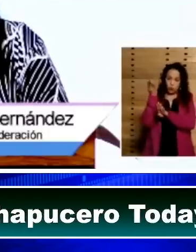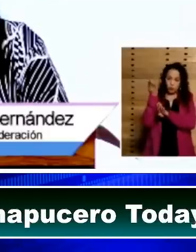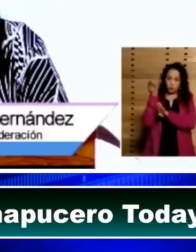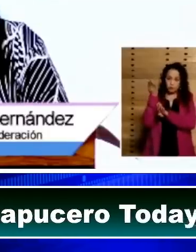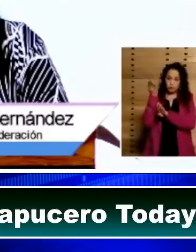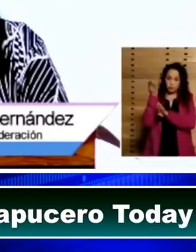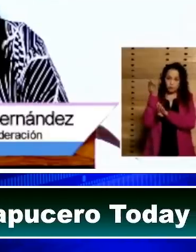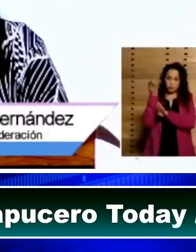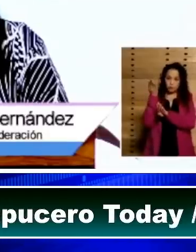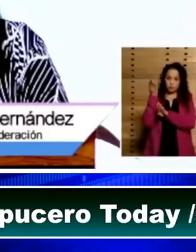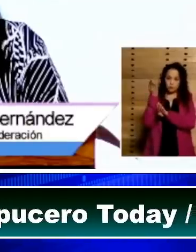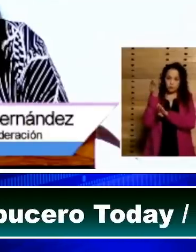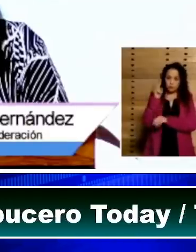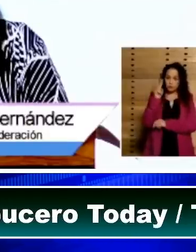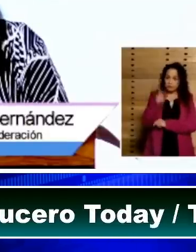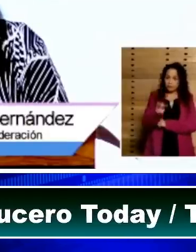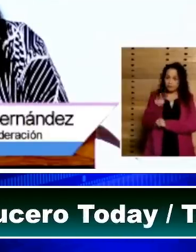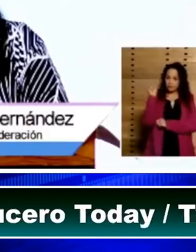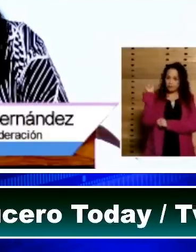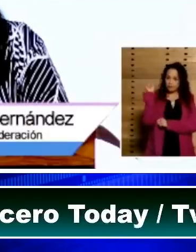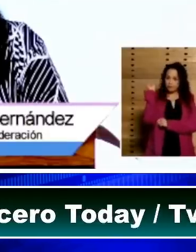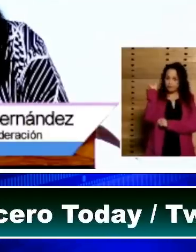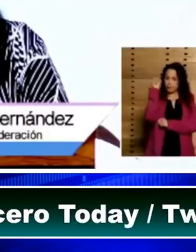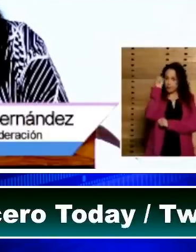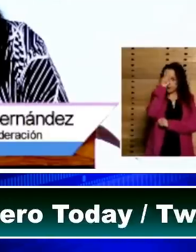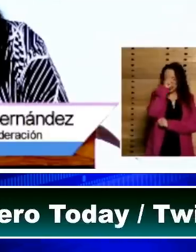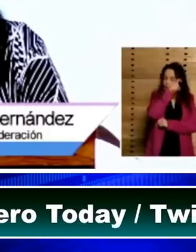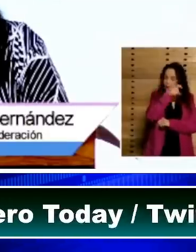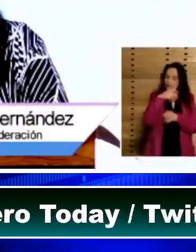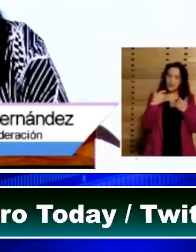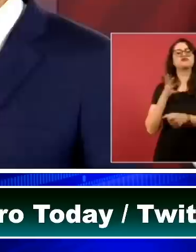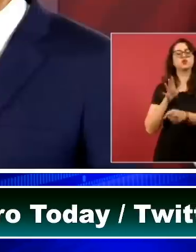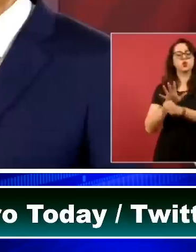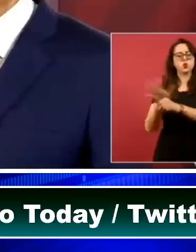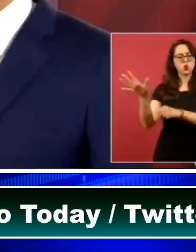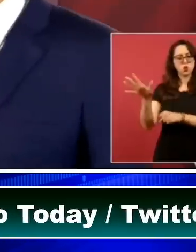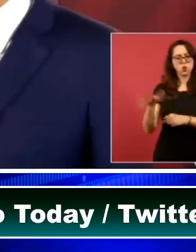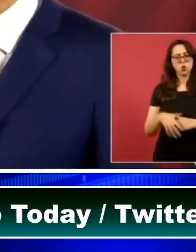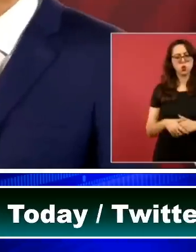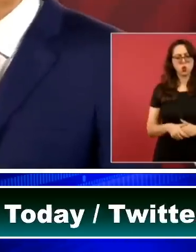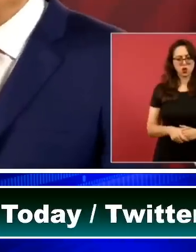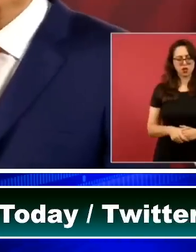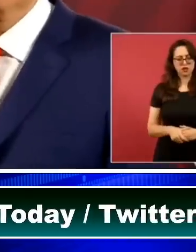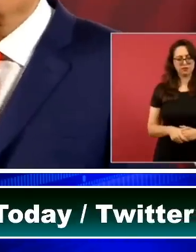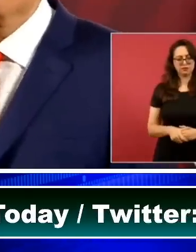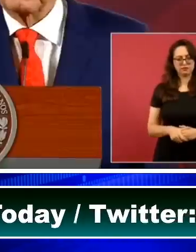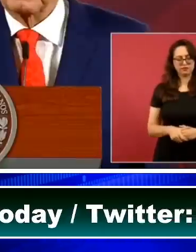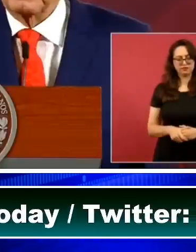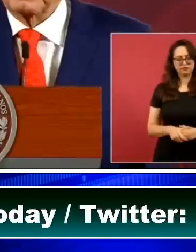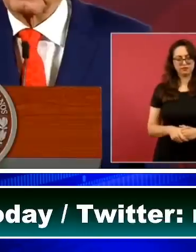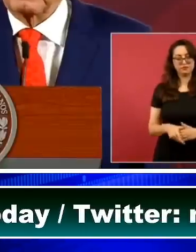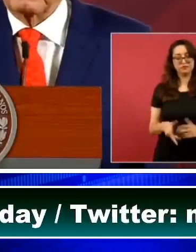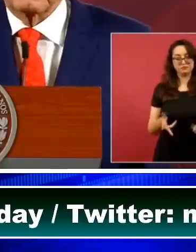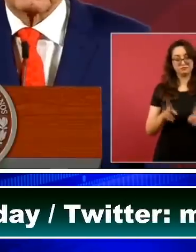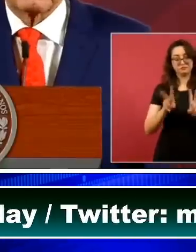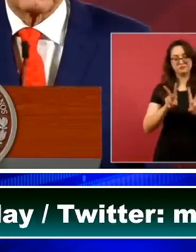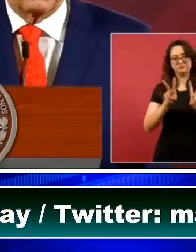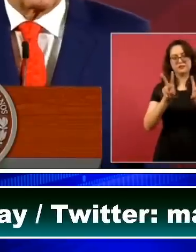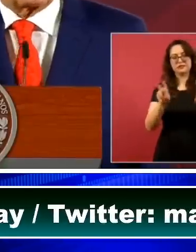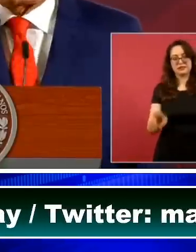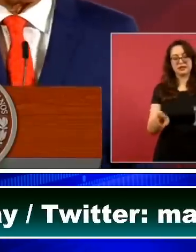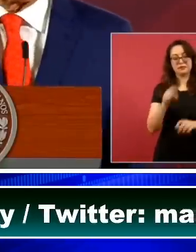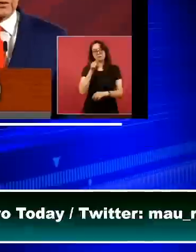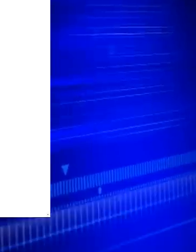apoyar que los ministros de la corte se lleven 600 mil pesos mensuales es una insólita cantidad de dinero